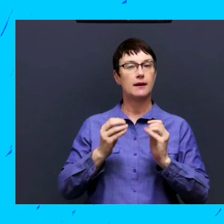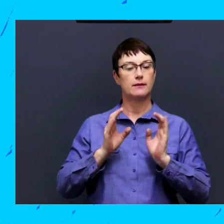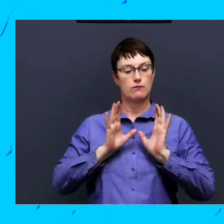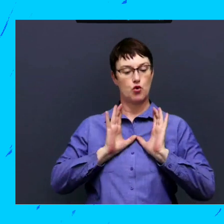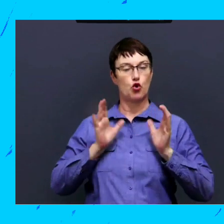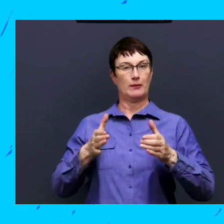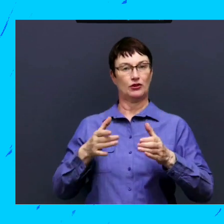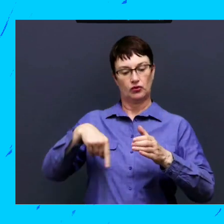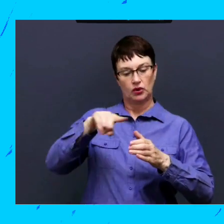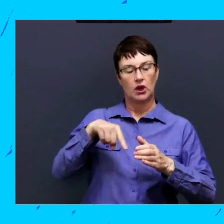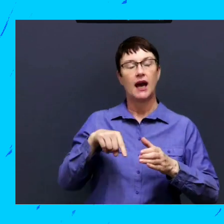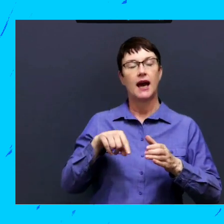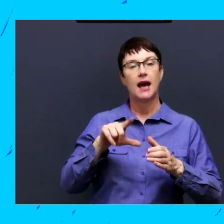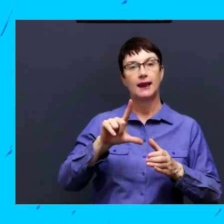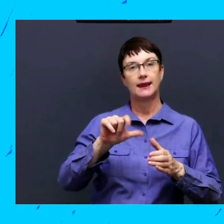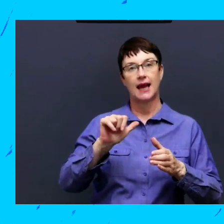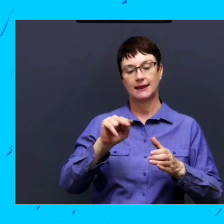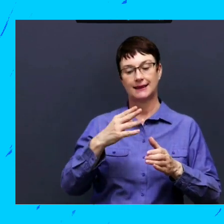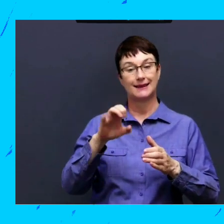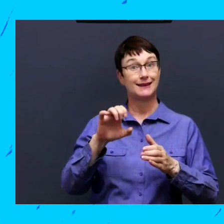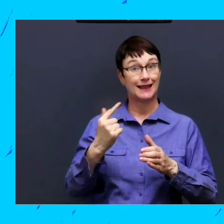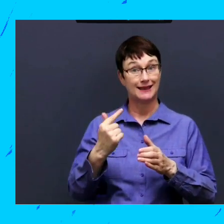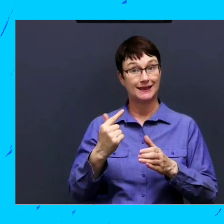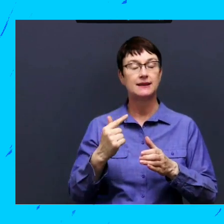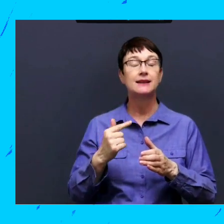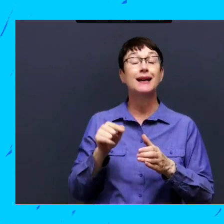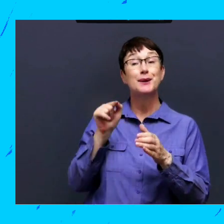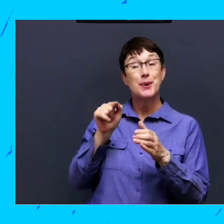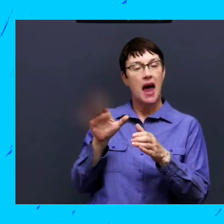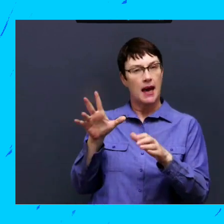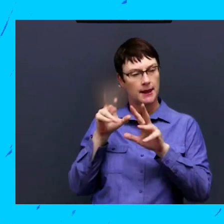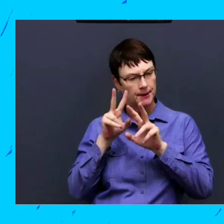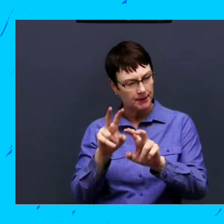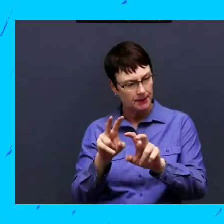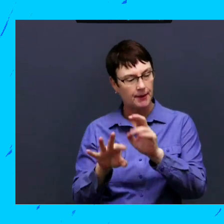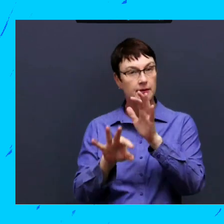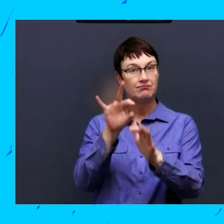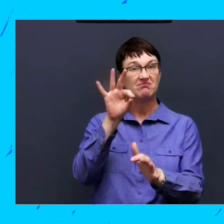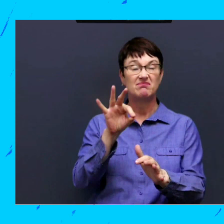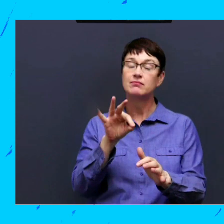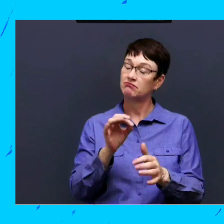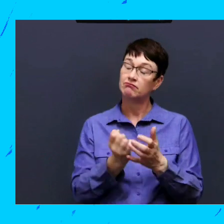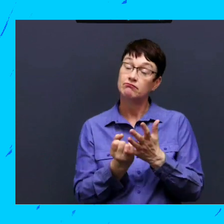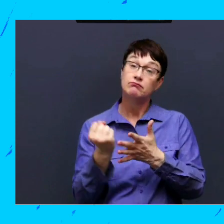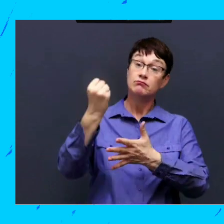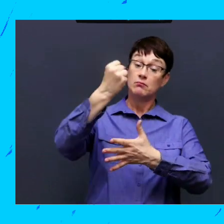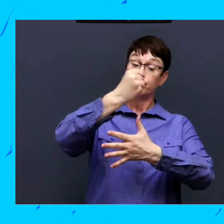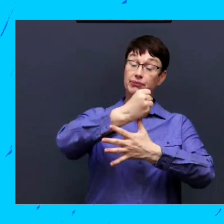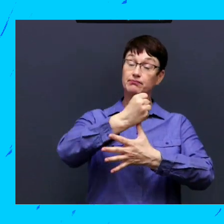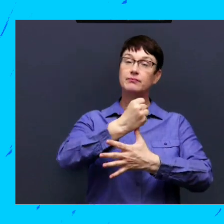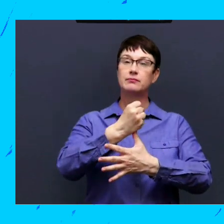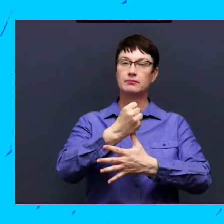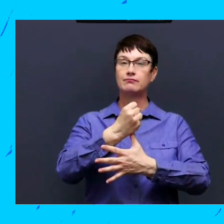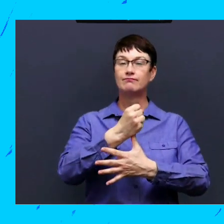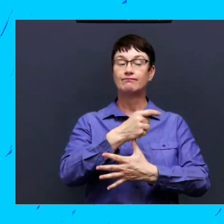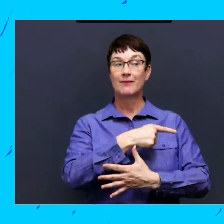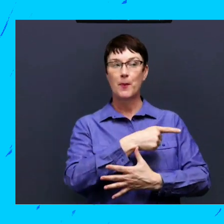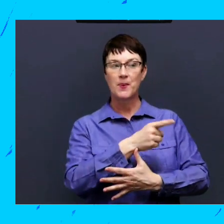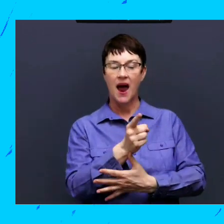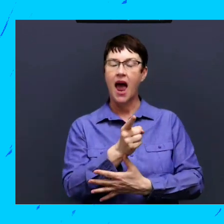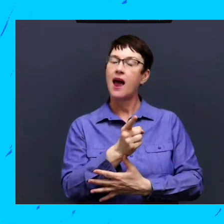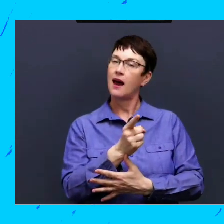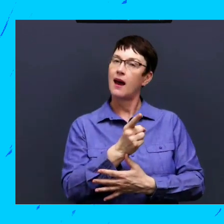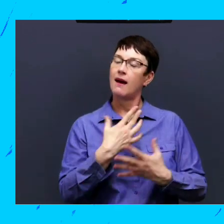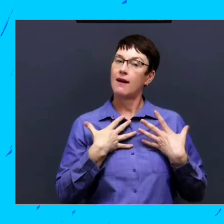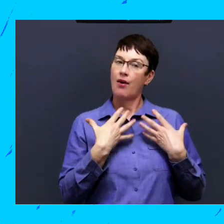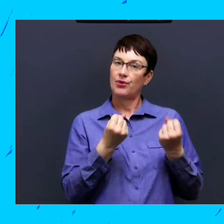de la ONU ha incluido una política, una narrativa más incluyente, poniendo